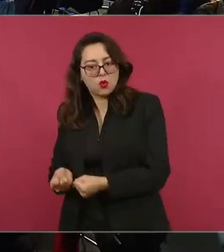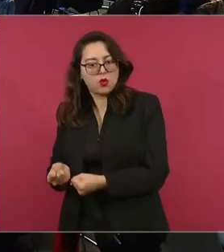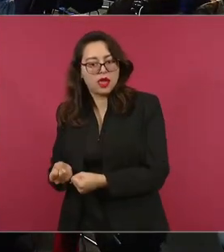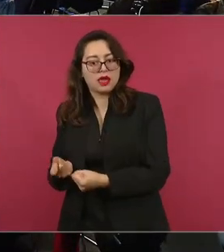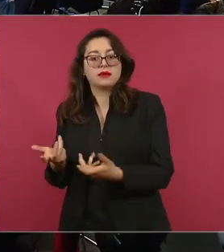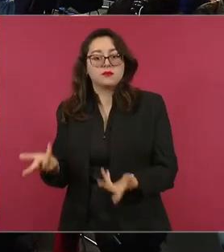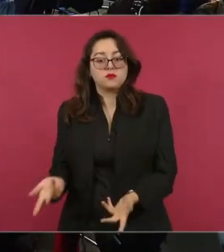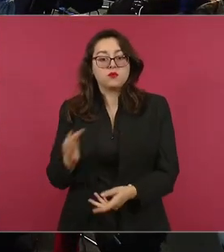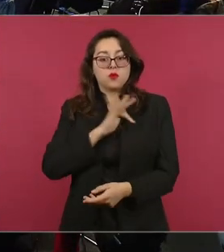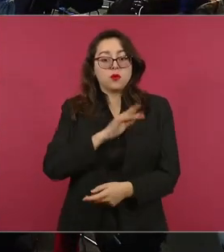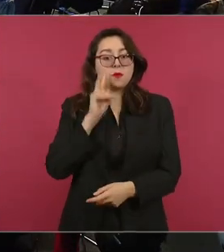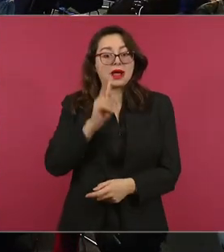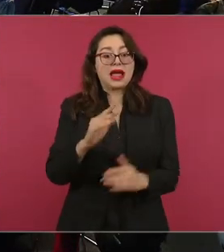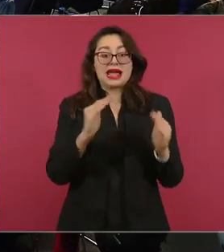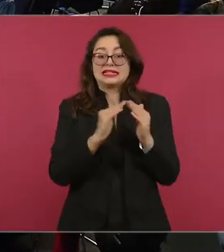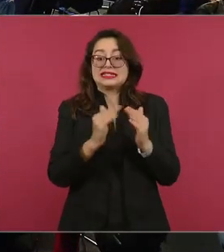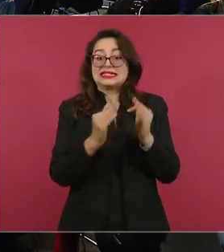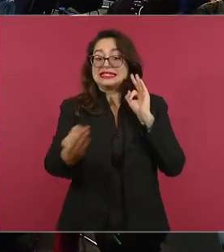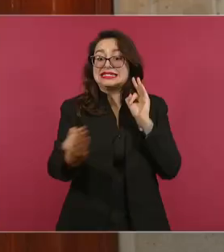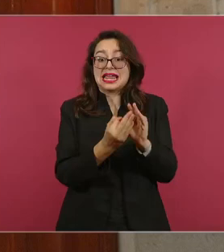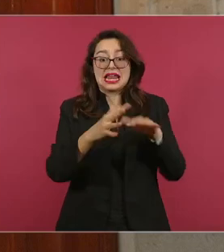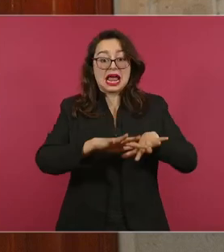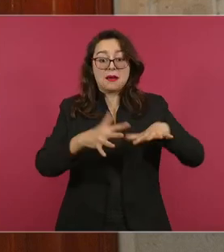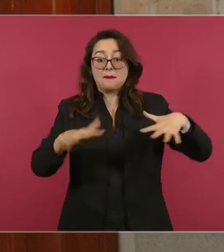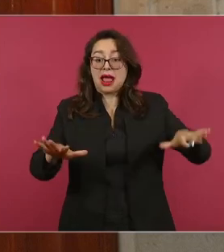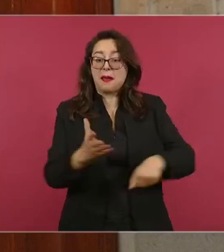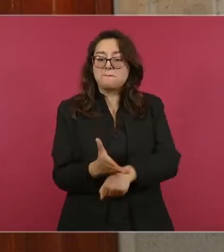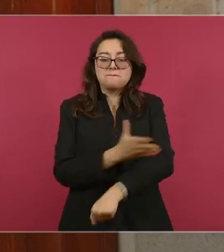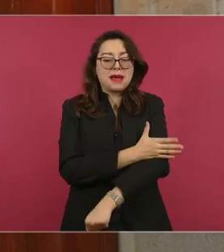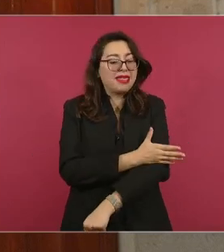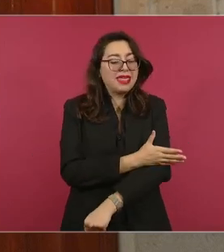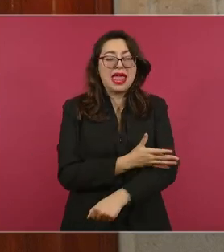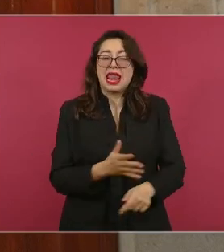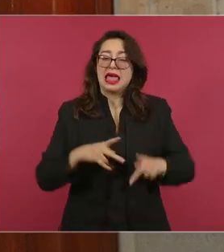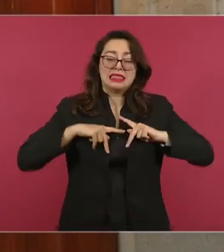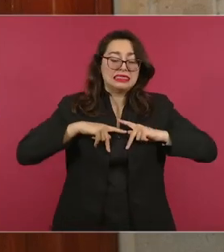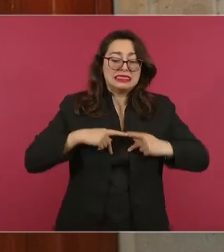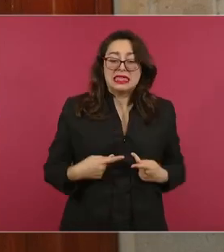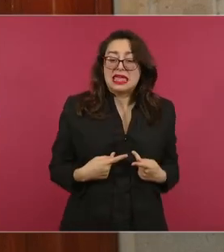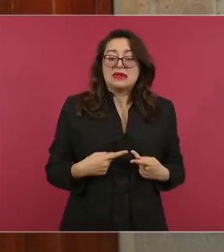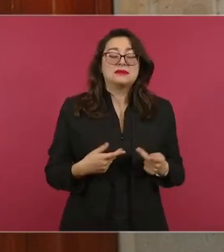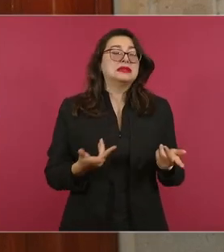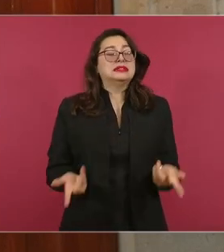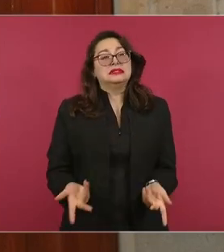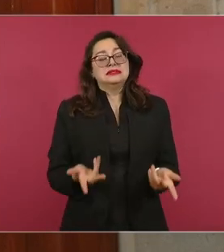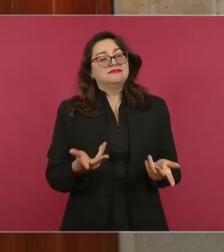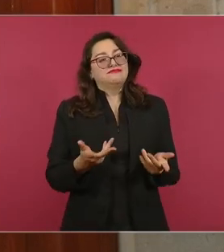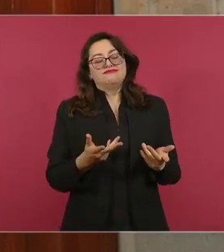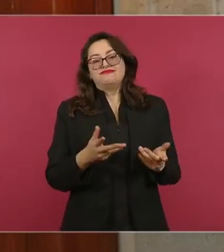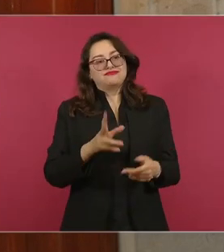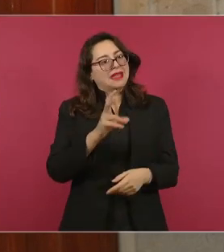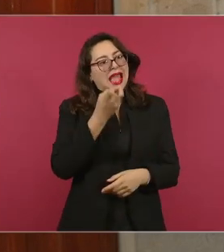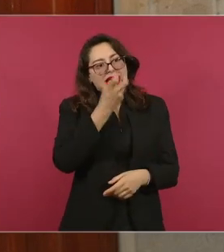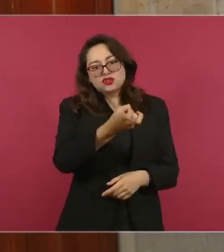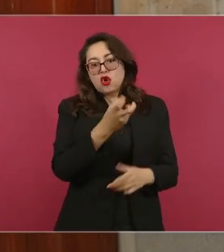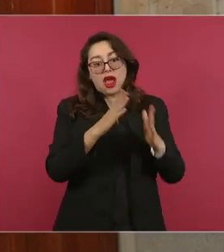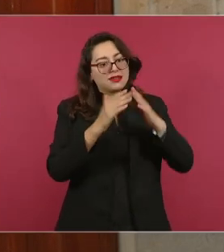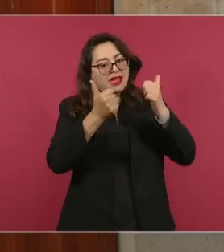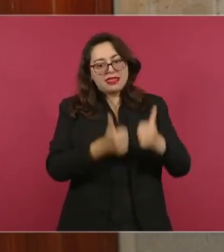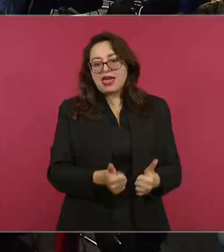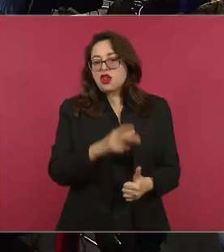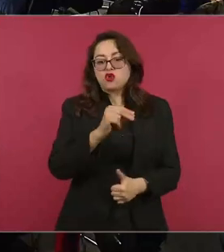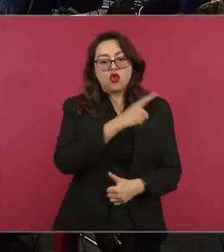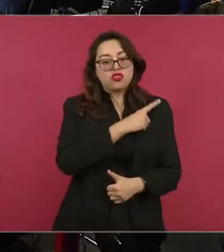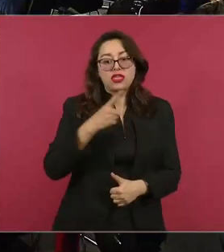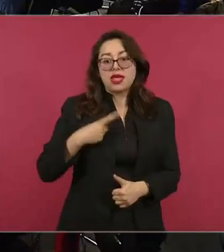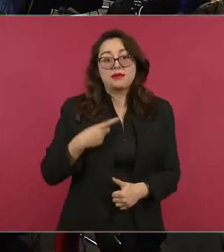que están sobre la playa son de madera muy delgada, algunas de carrizo. Entonces, todas estas casas son las primeras a las